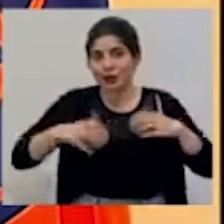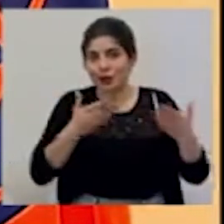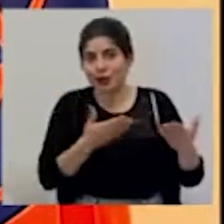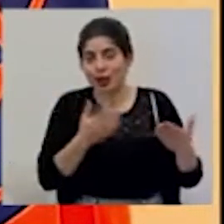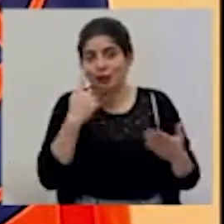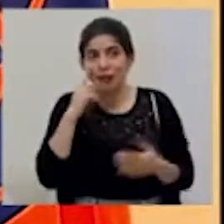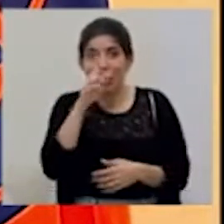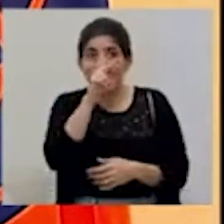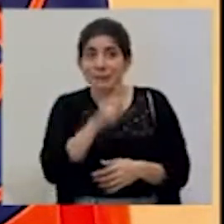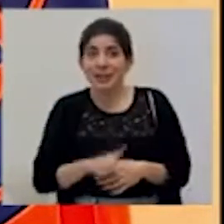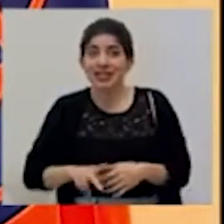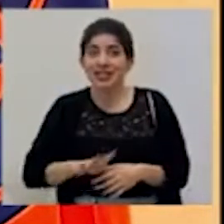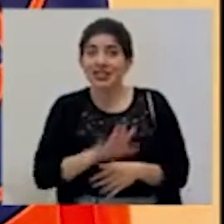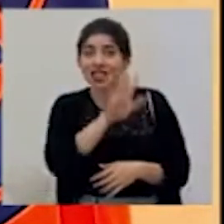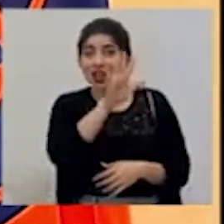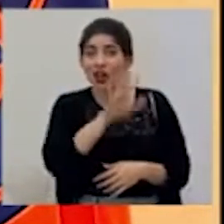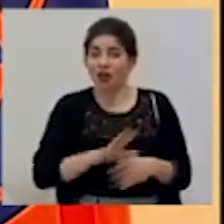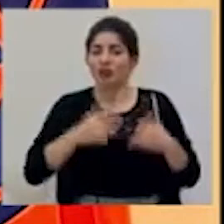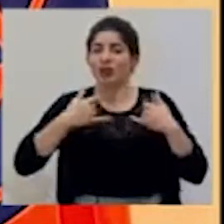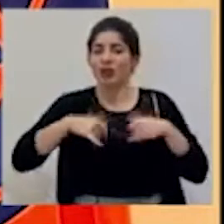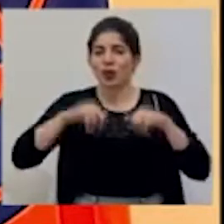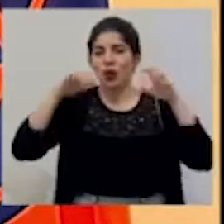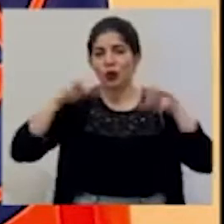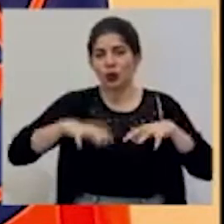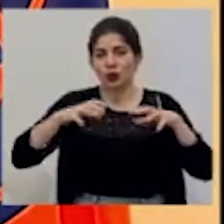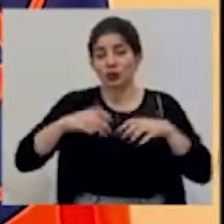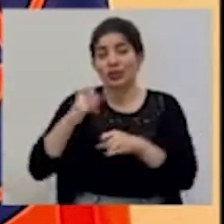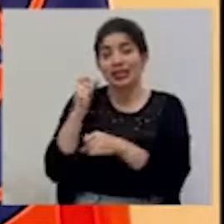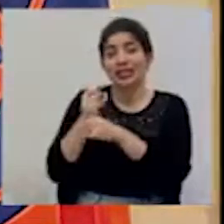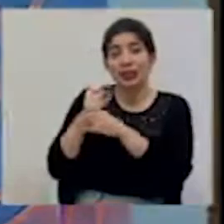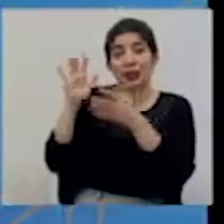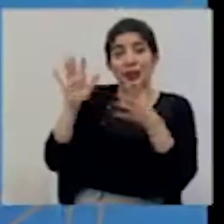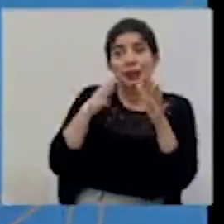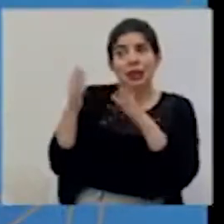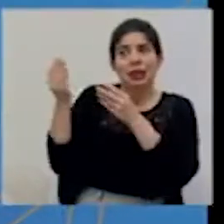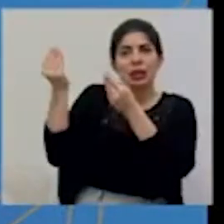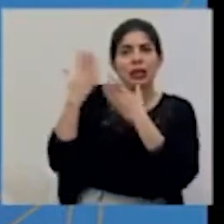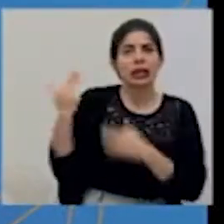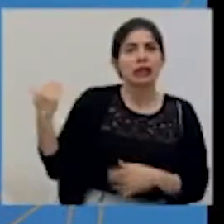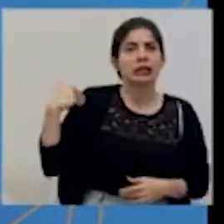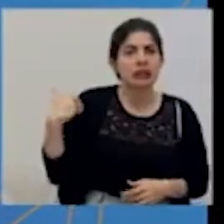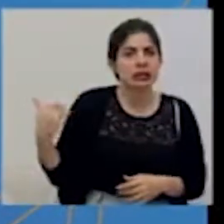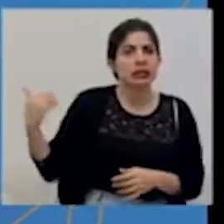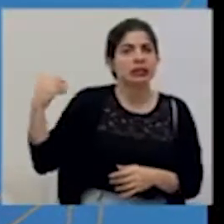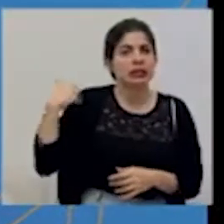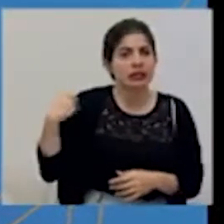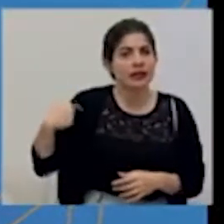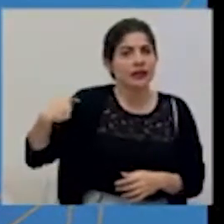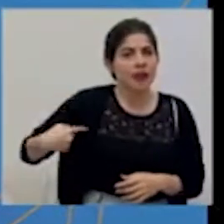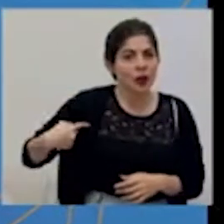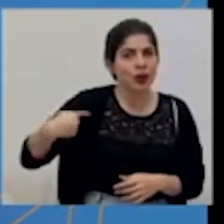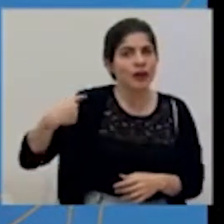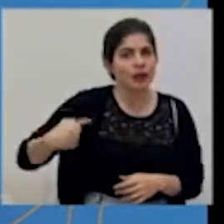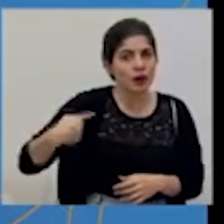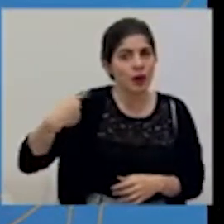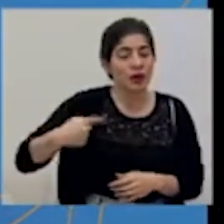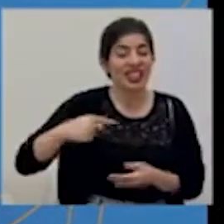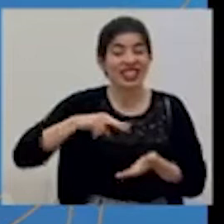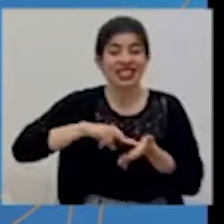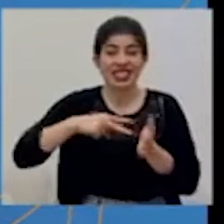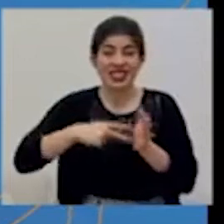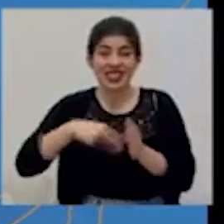litoral pacífico del país. Eso es lo que el meteorológico nos advierte constantemente. Y por lo tanto,